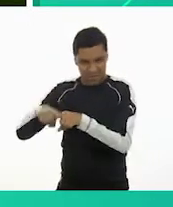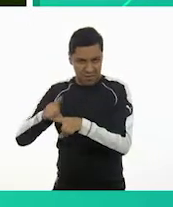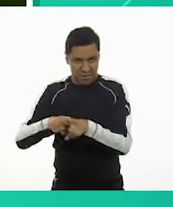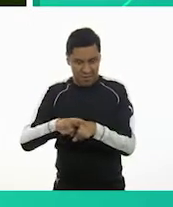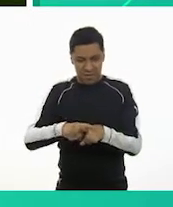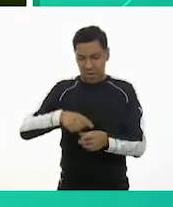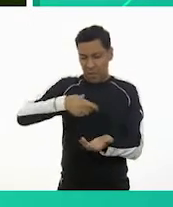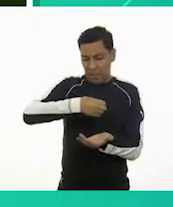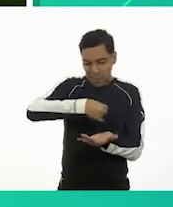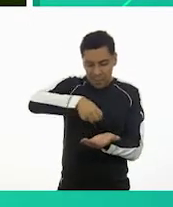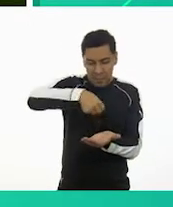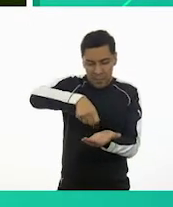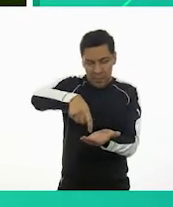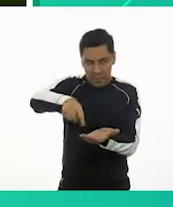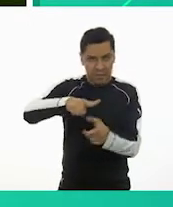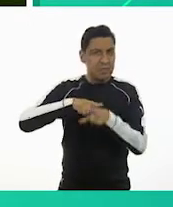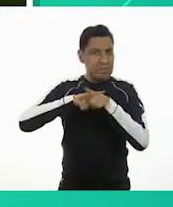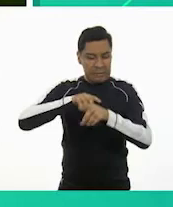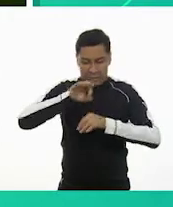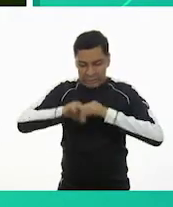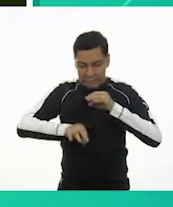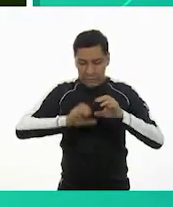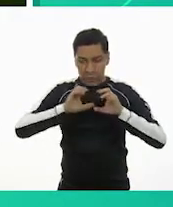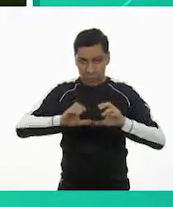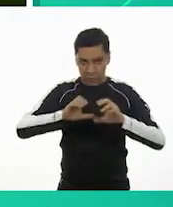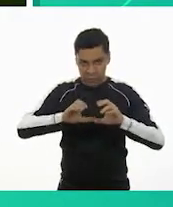para mejorar la cosecha.